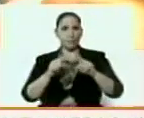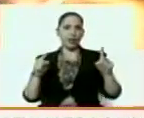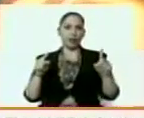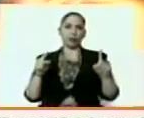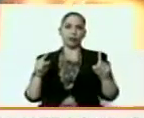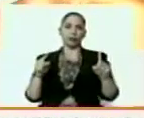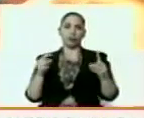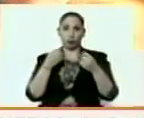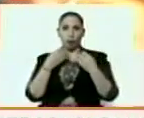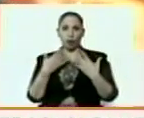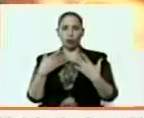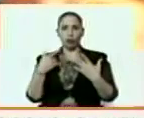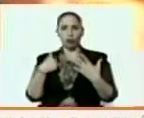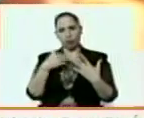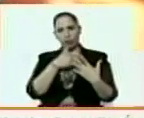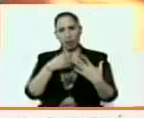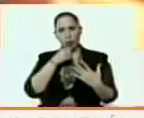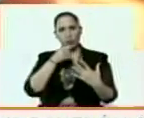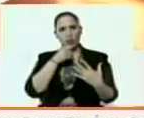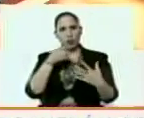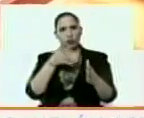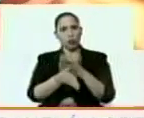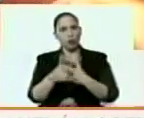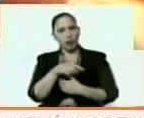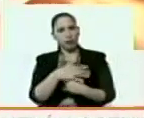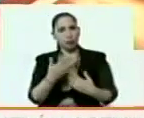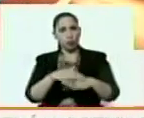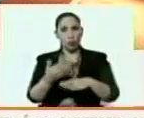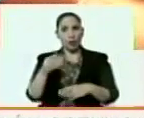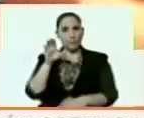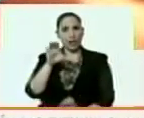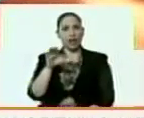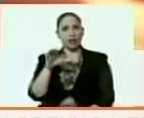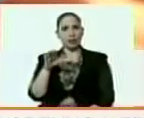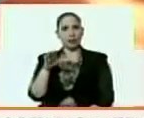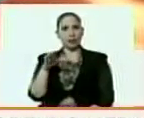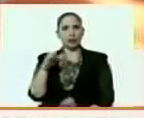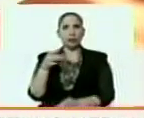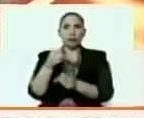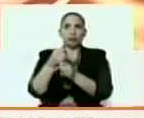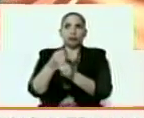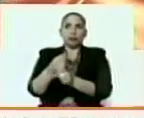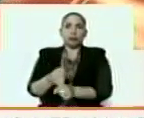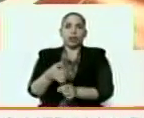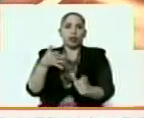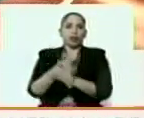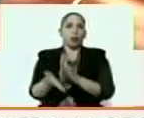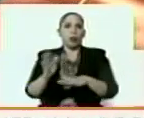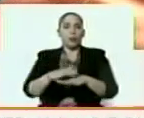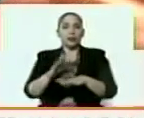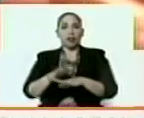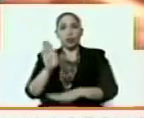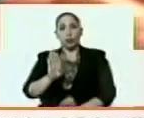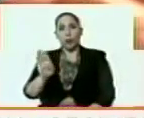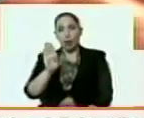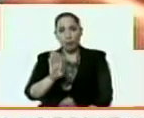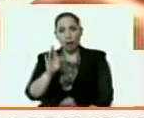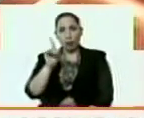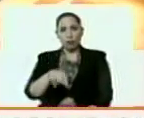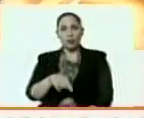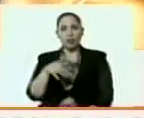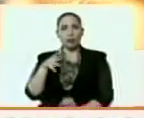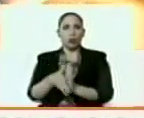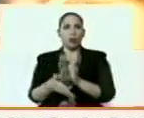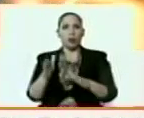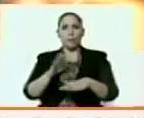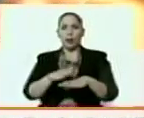Pero bueno, quiero tu opinión al respecto porque el país está expectante respecto a lo que pudiera suceder en Barbados y respecto a